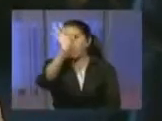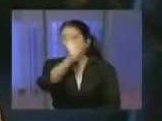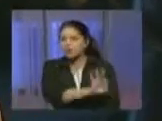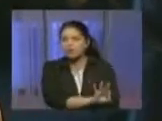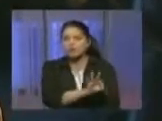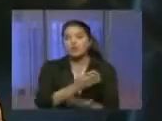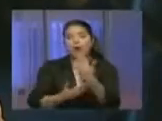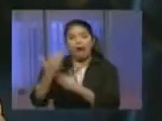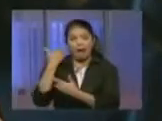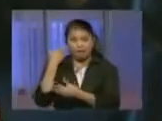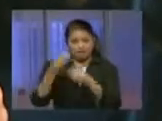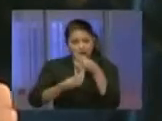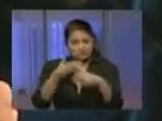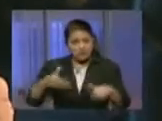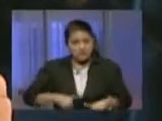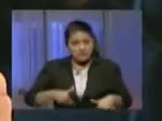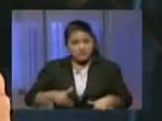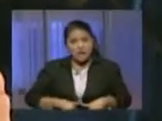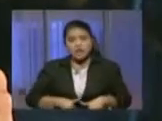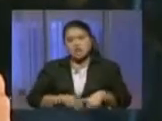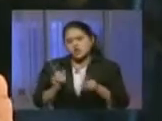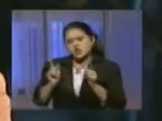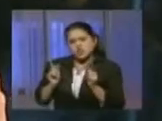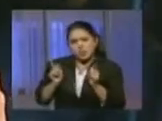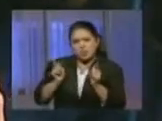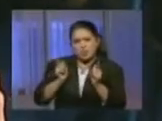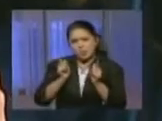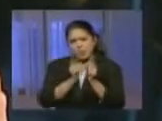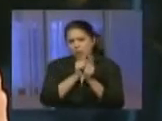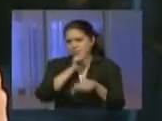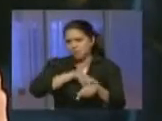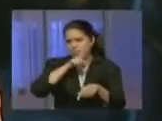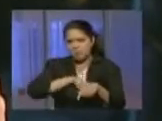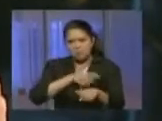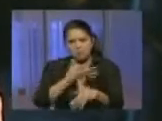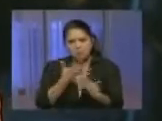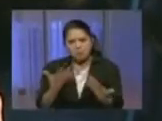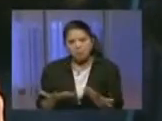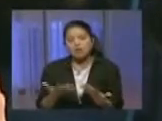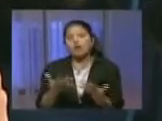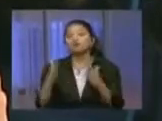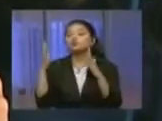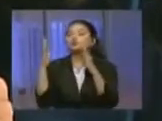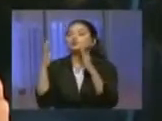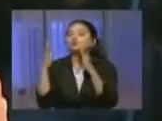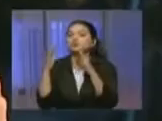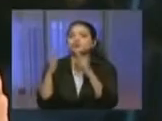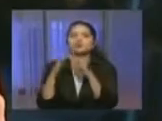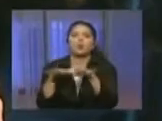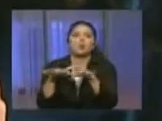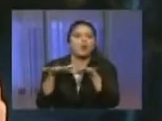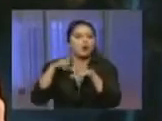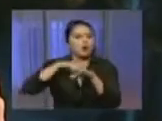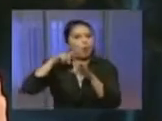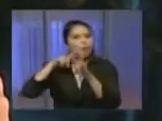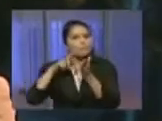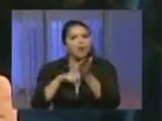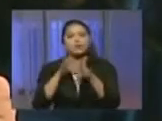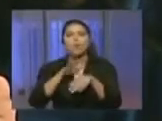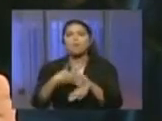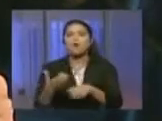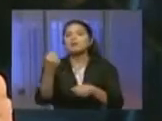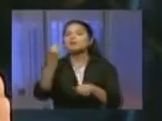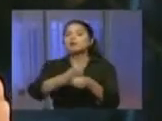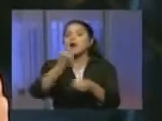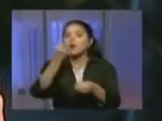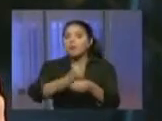antes era y en mucho menos tiempo termina teniendo su vivienda digna gracias al trabajo